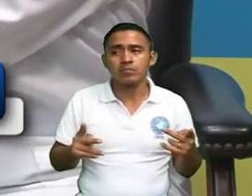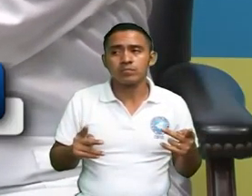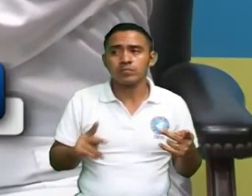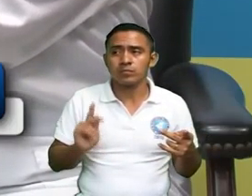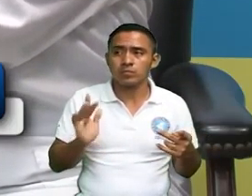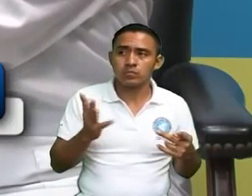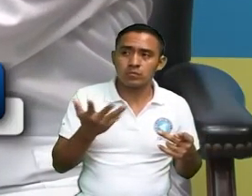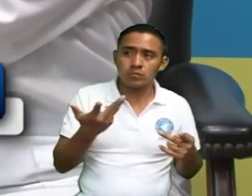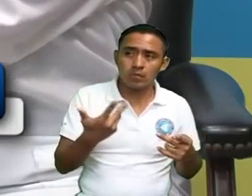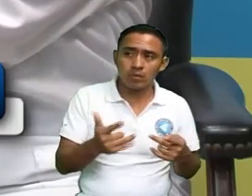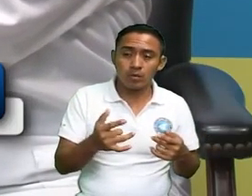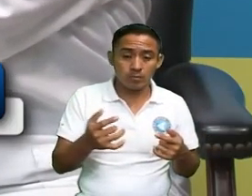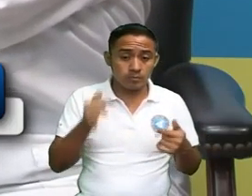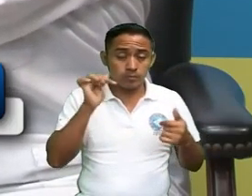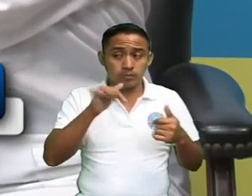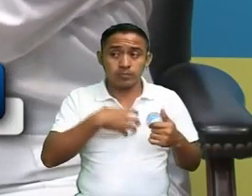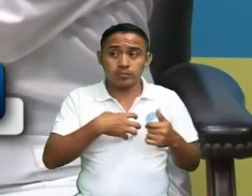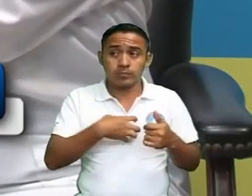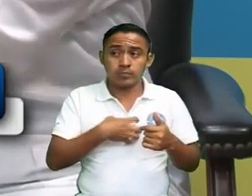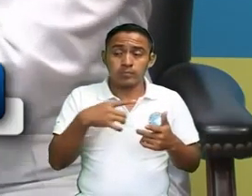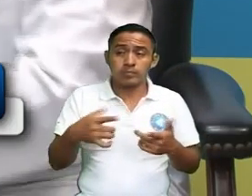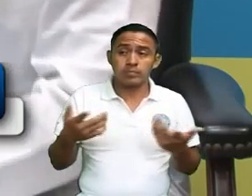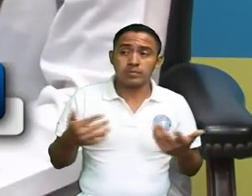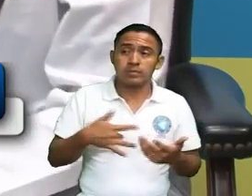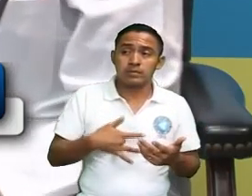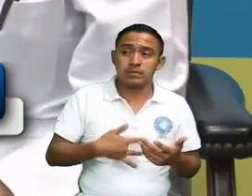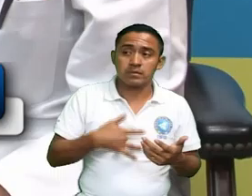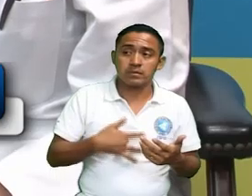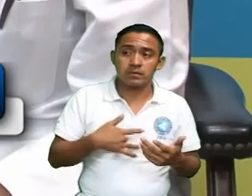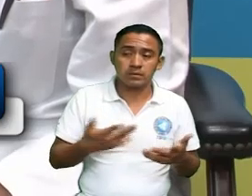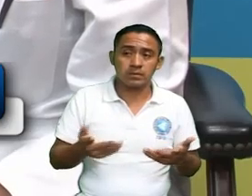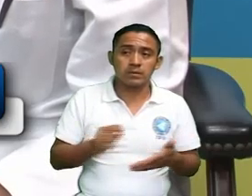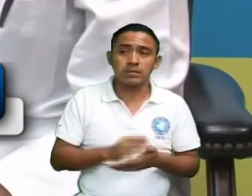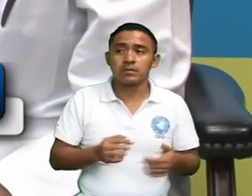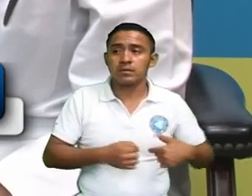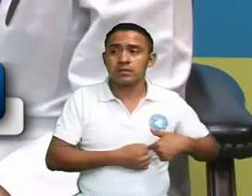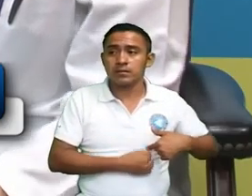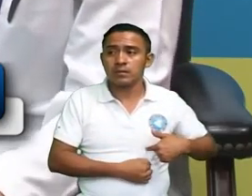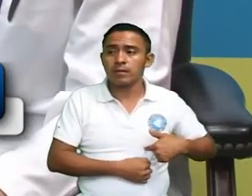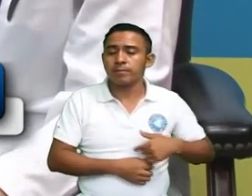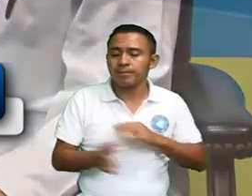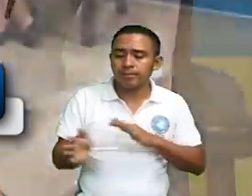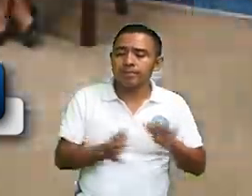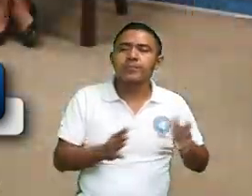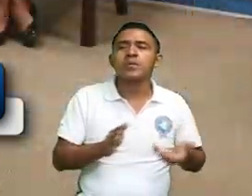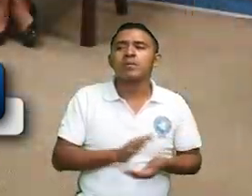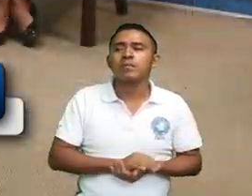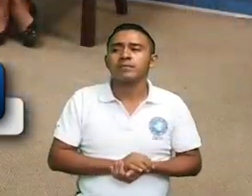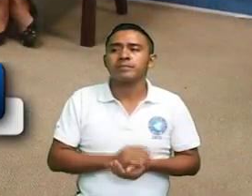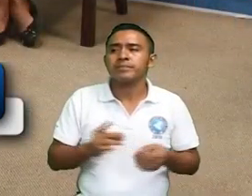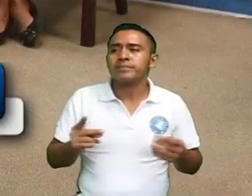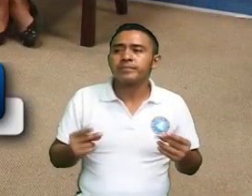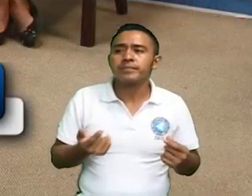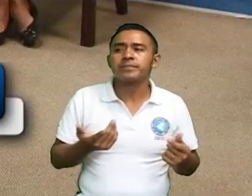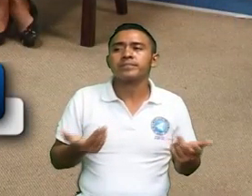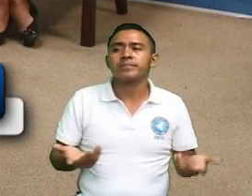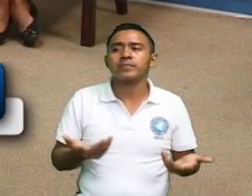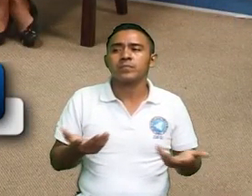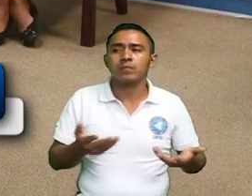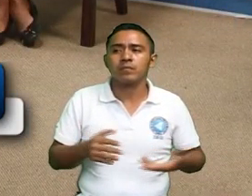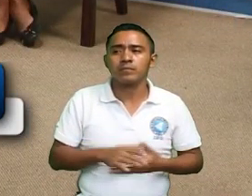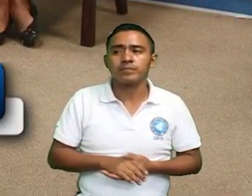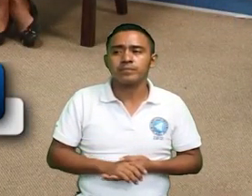toda hernia hiatal y en ese grado ya necesita un tratamiento quirúrgico. Hablemos rápidamente del tratamiento, doctora. Una vez que usted